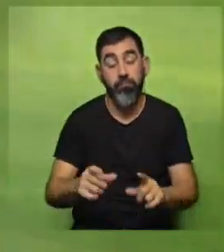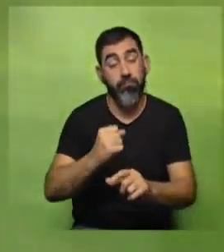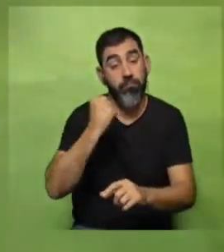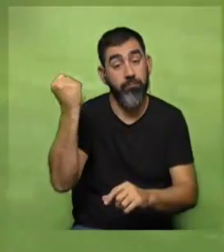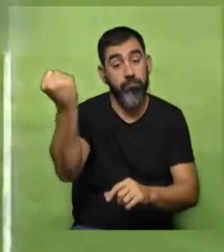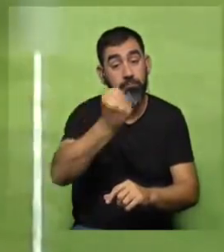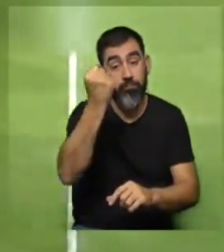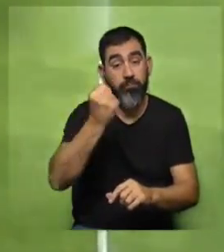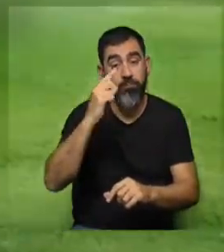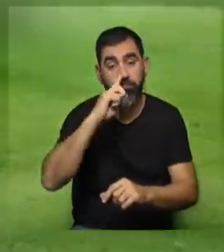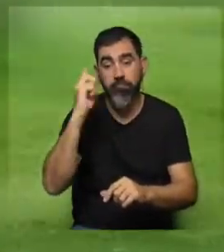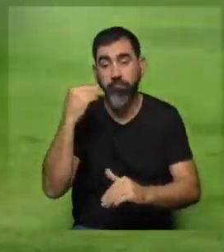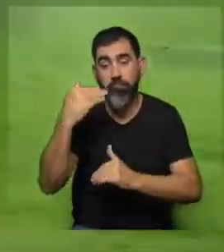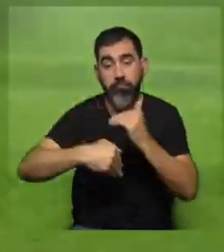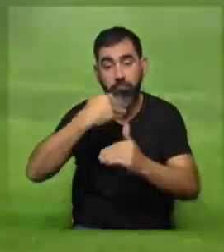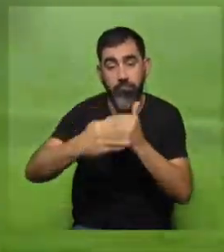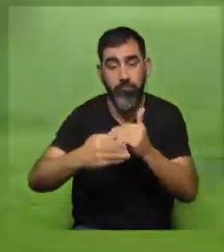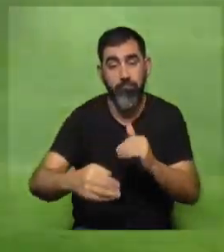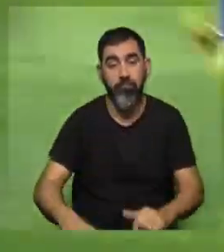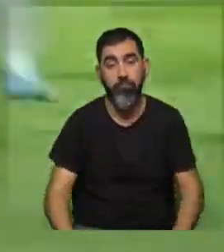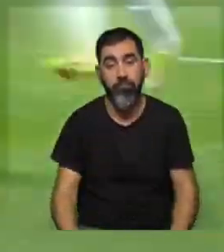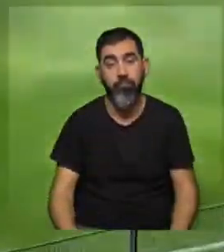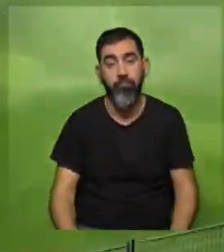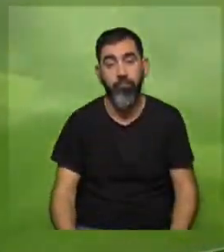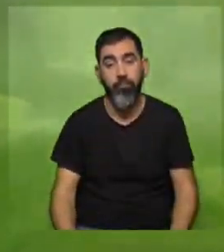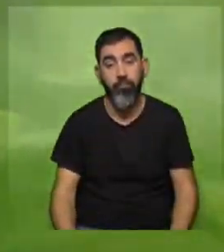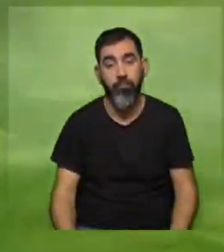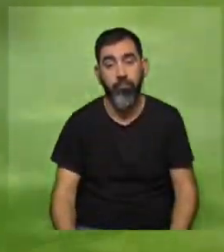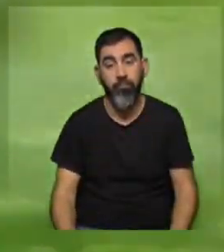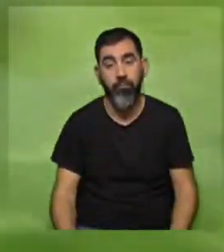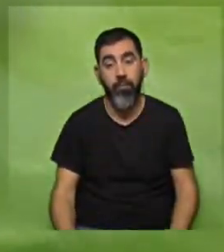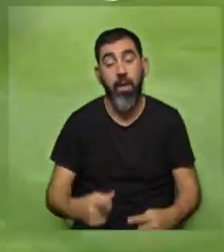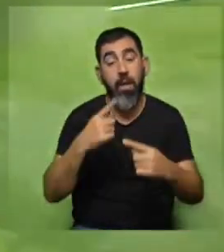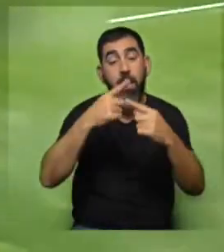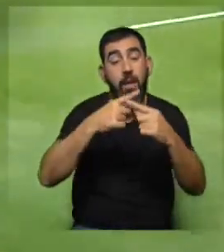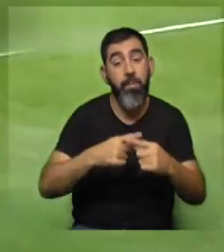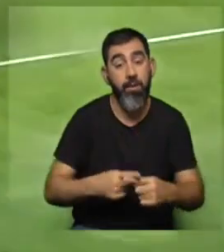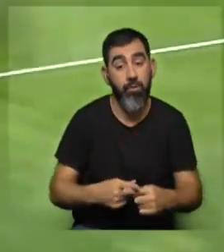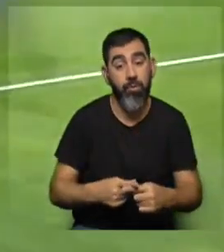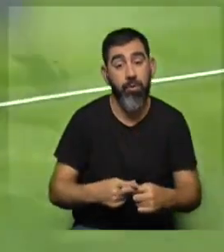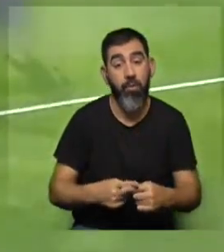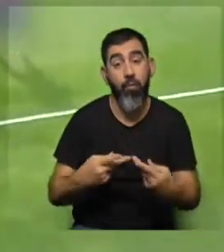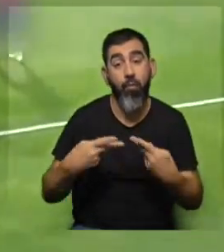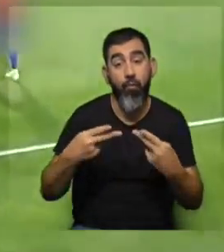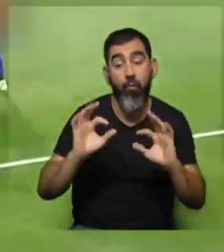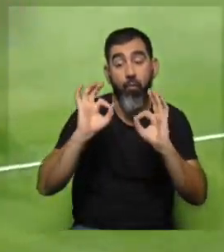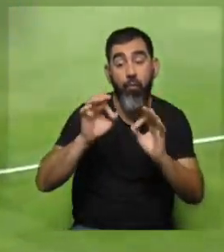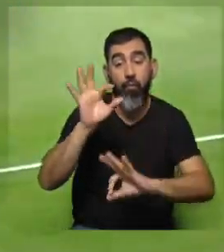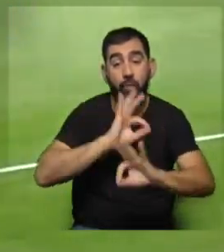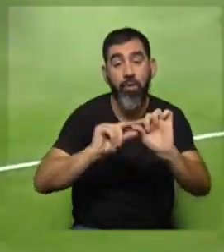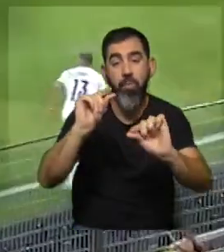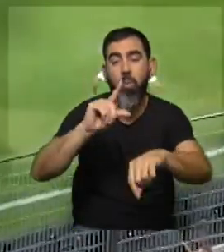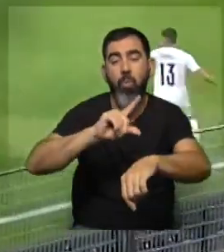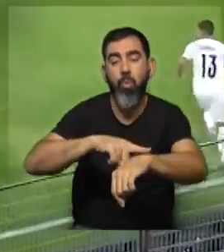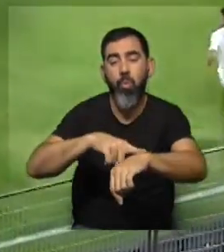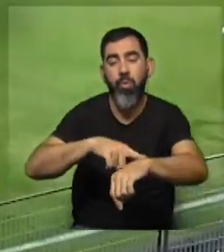importante porque aceleró muchos procesos porque las eliminatorias cuando vienen los futbolistas a la selección tienen poco